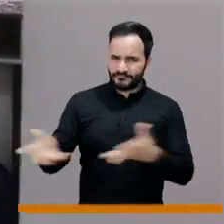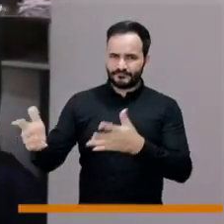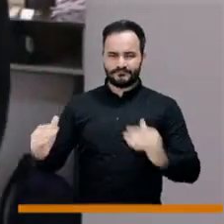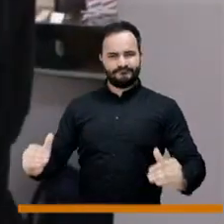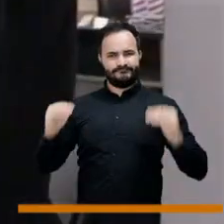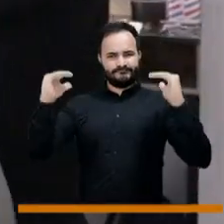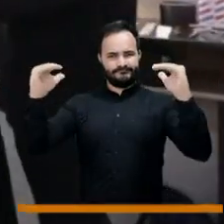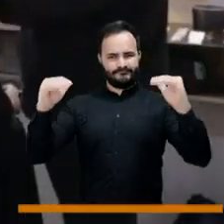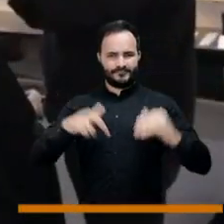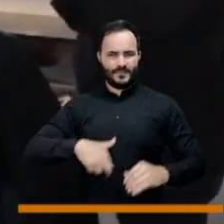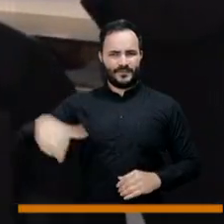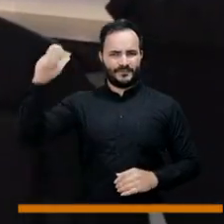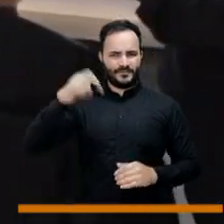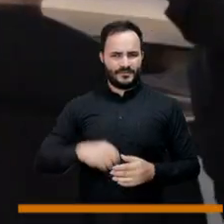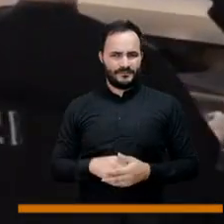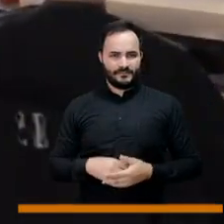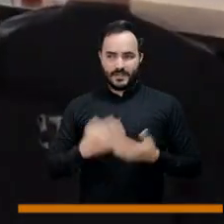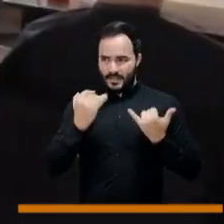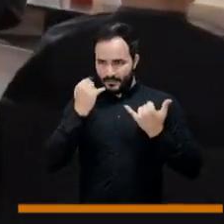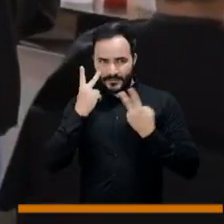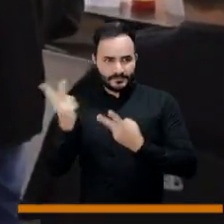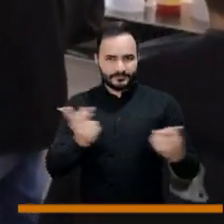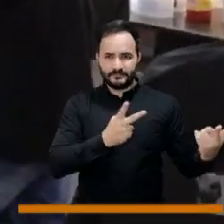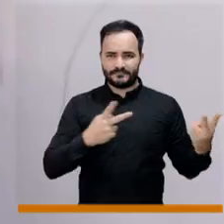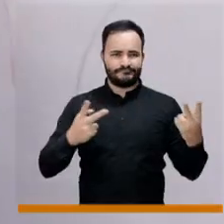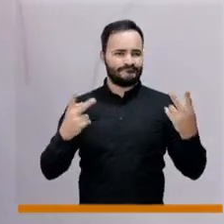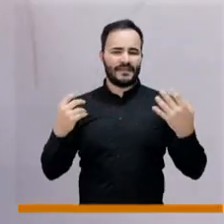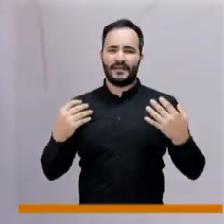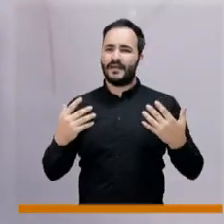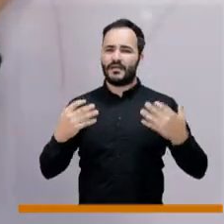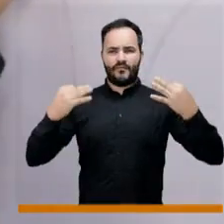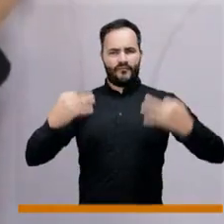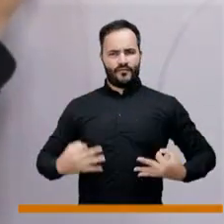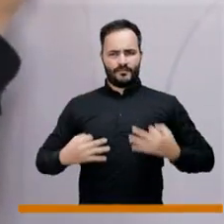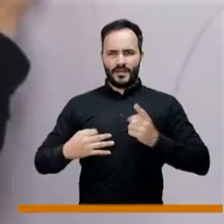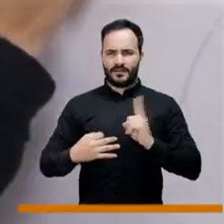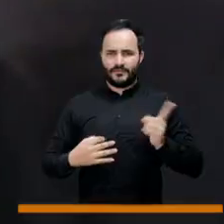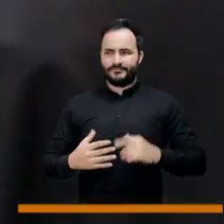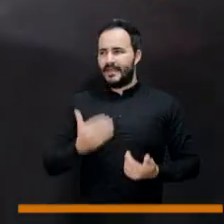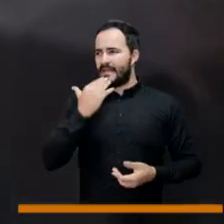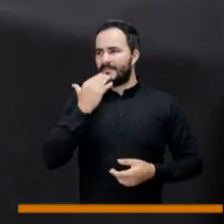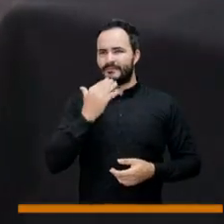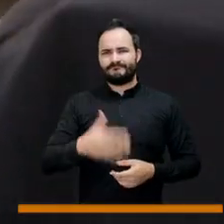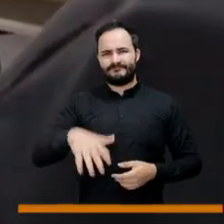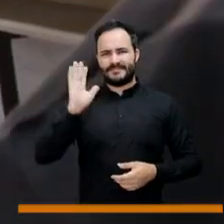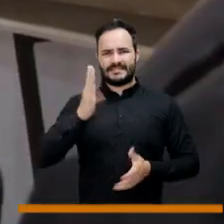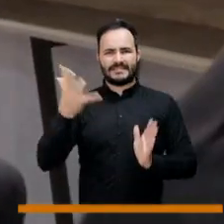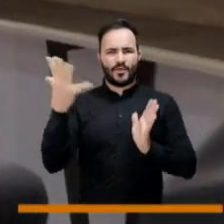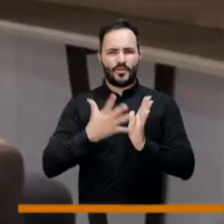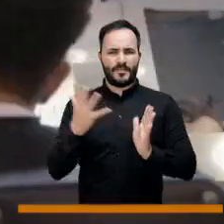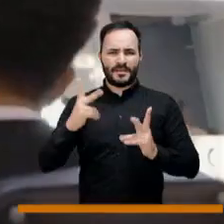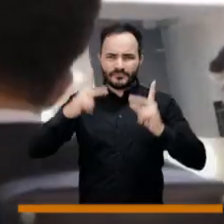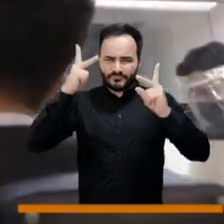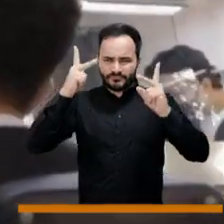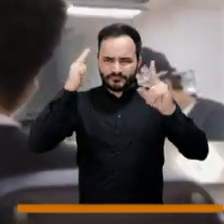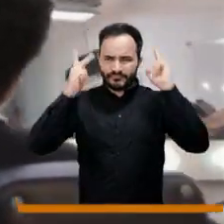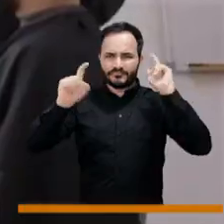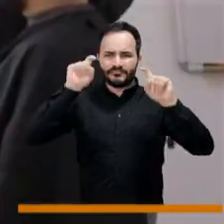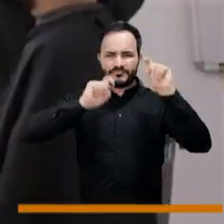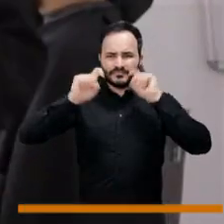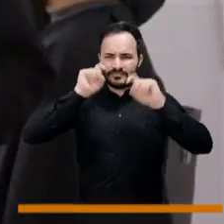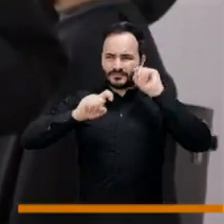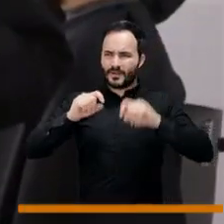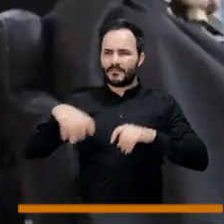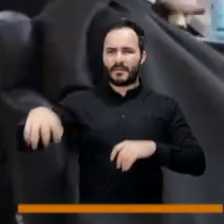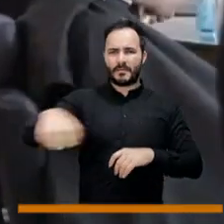mucho informalismo, o sea, pueden haber unas 50.000 barberías en Antioquia, pero muy pocas están formales.